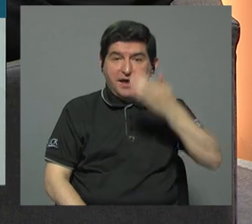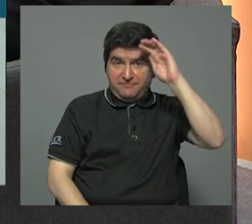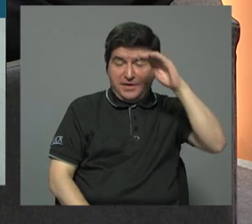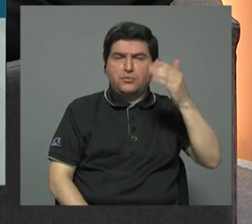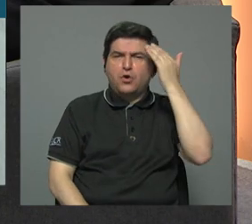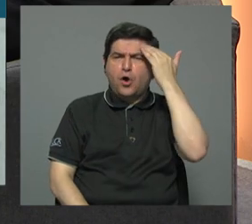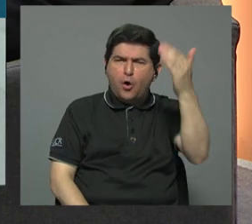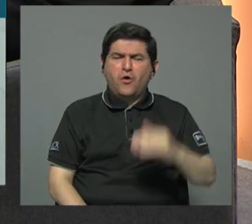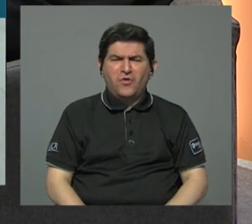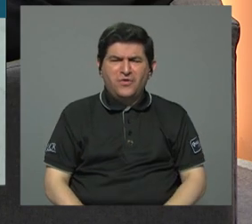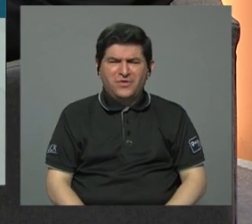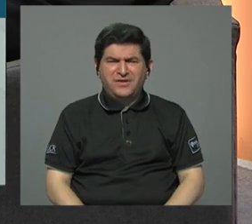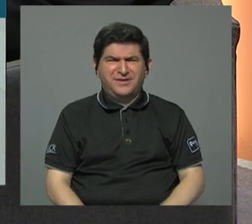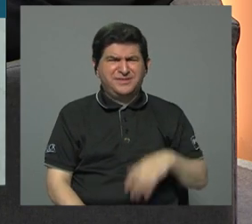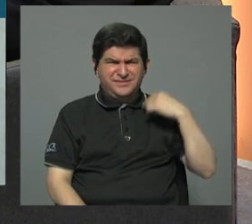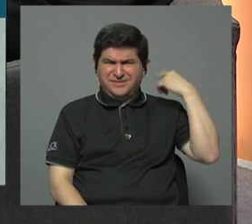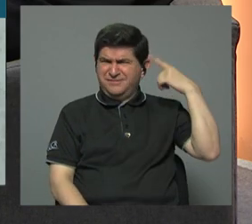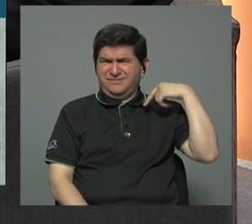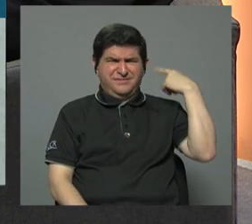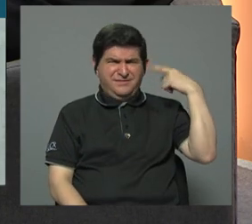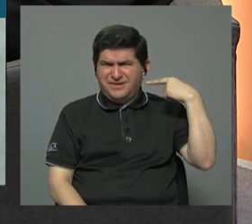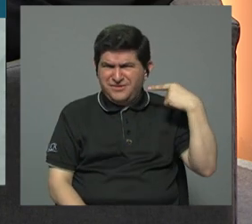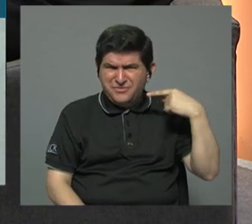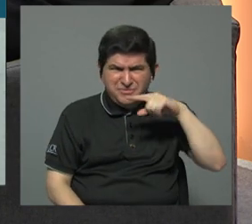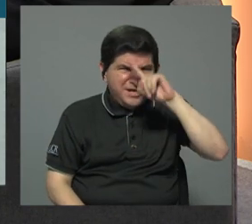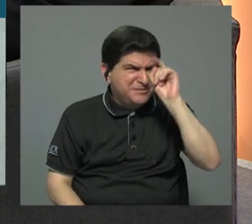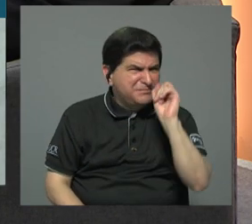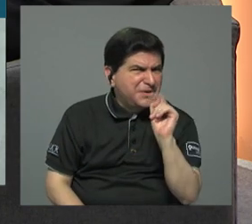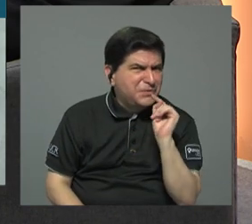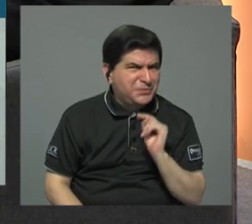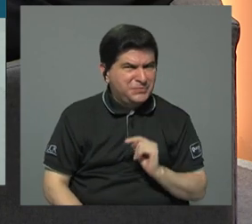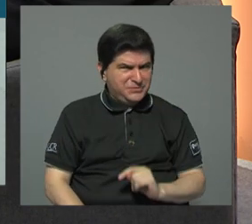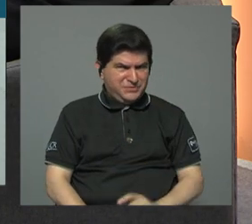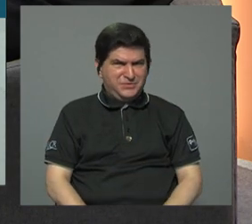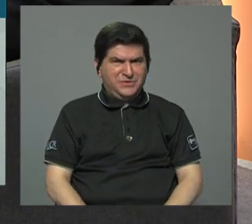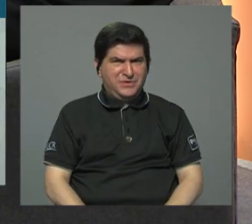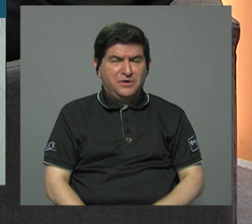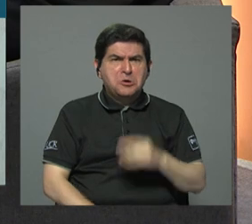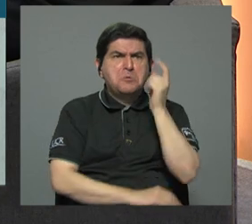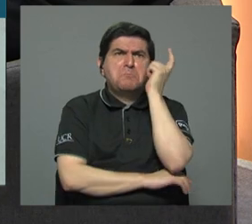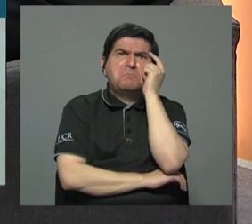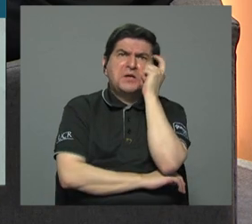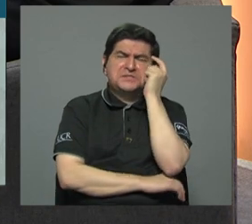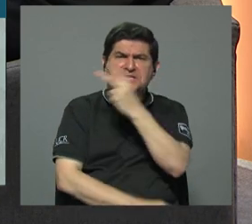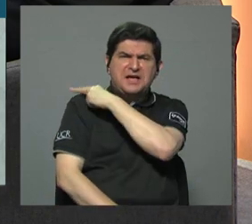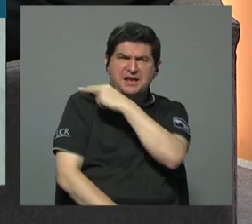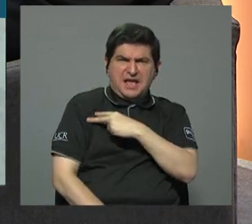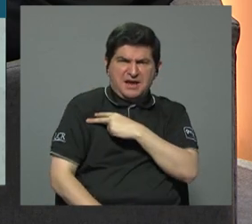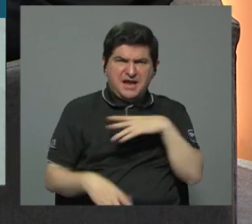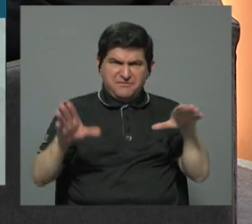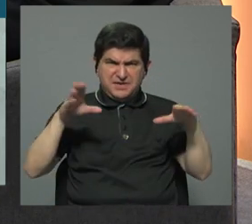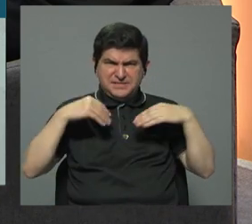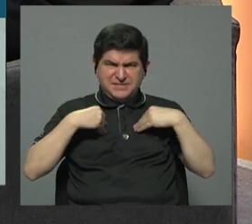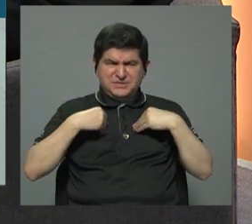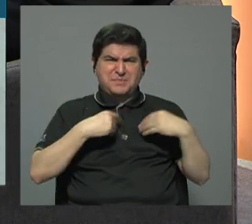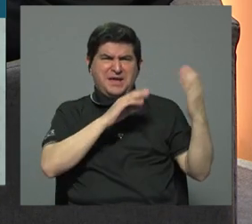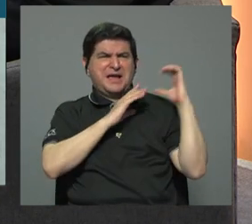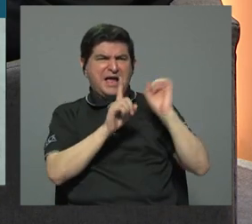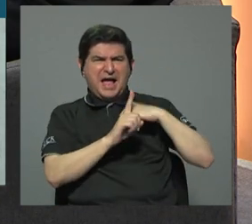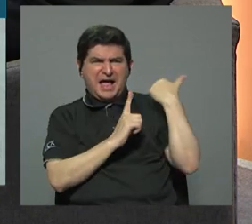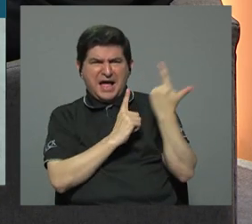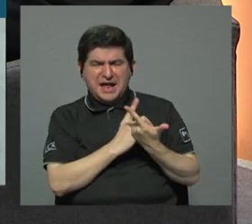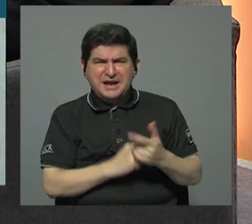hola, es muy descabellado, lo plantea como una pregunta, es muy descabellado pensar en que los patronos asuman cargas